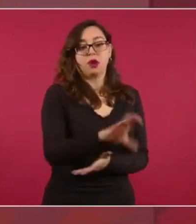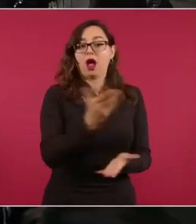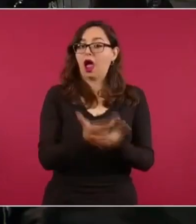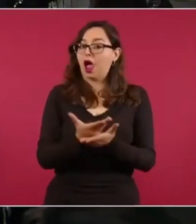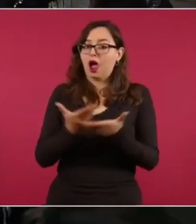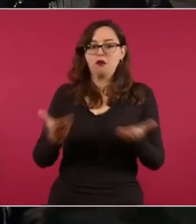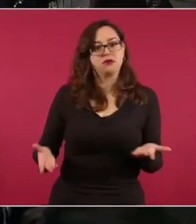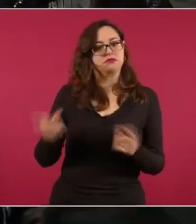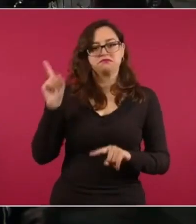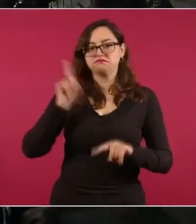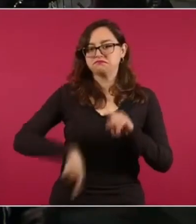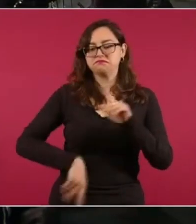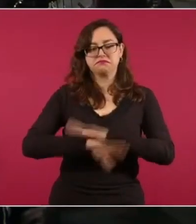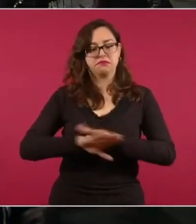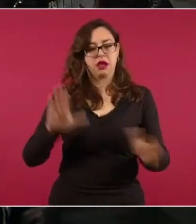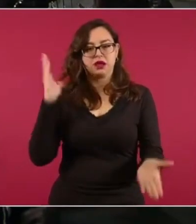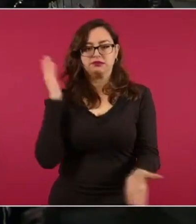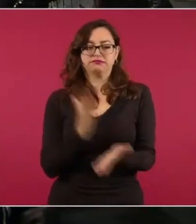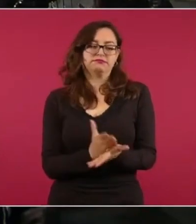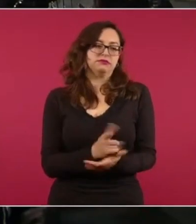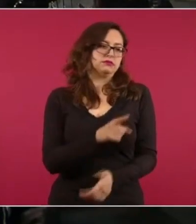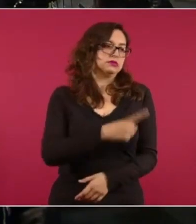pues están molestos.